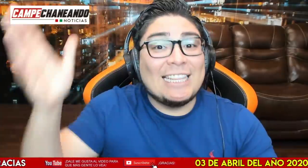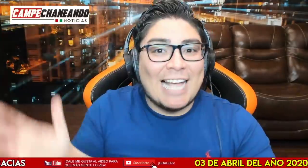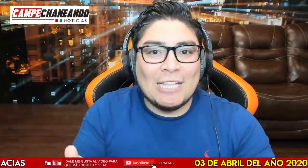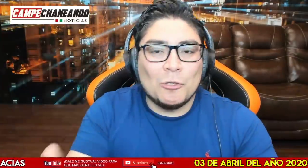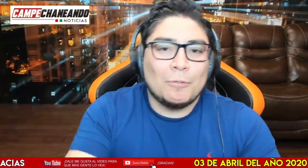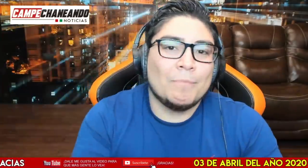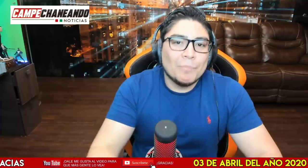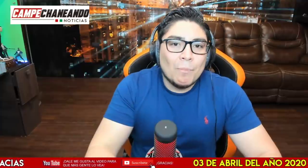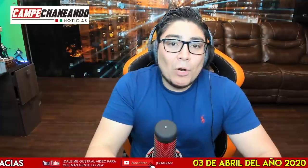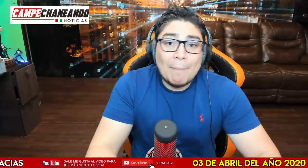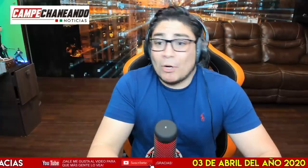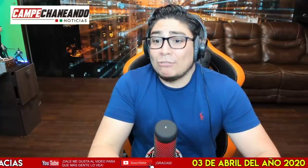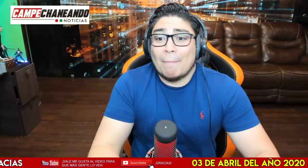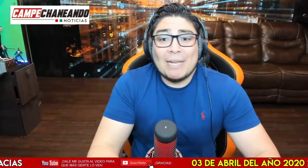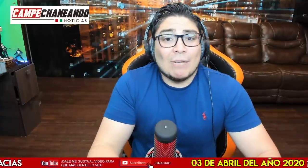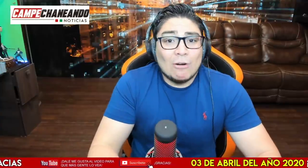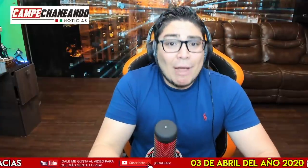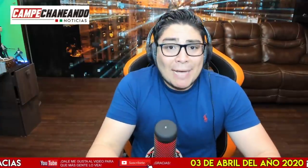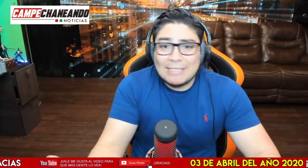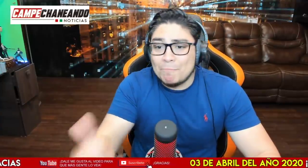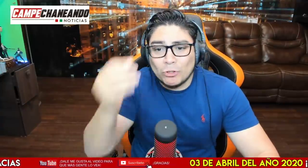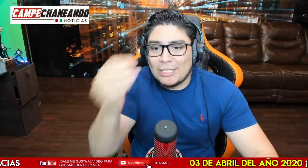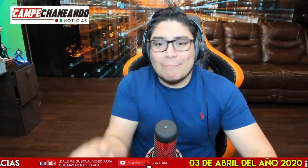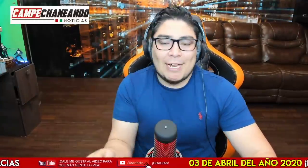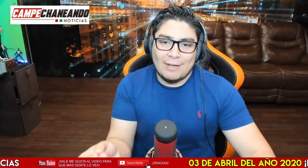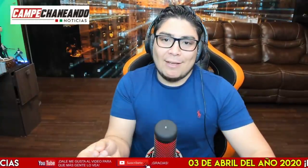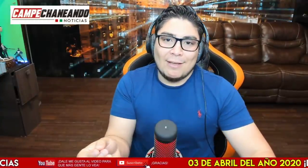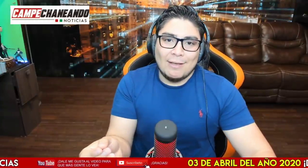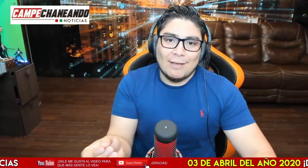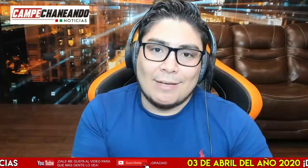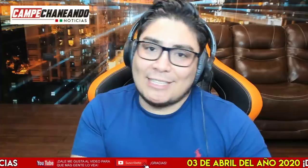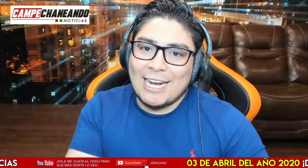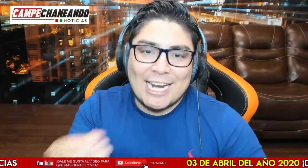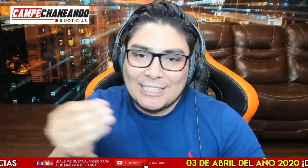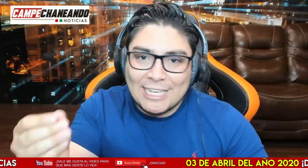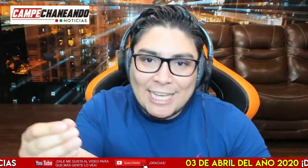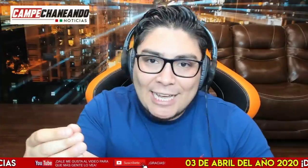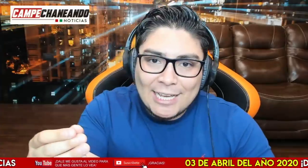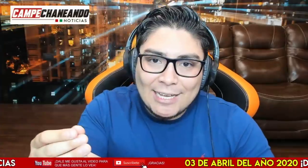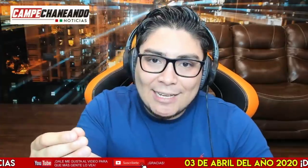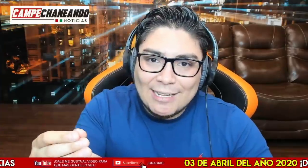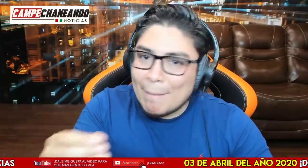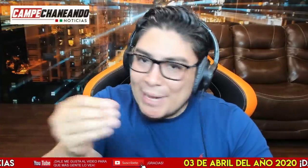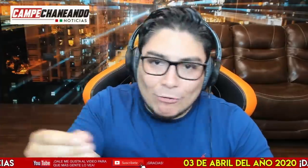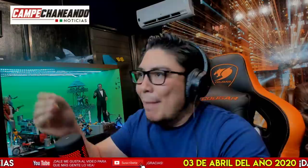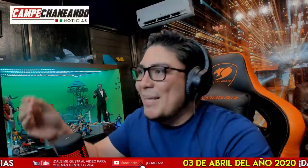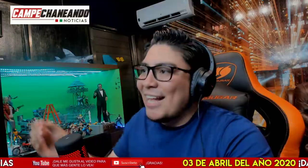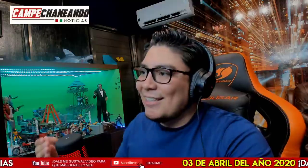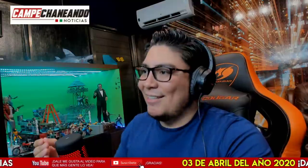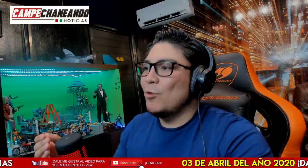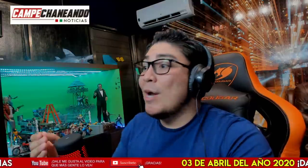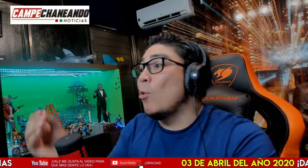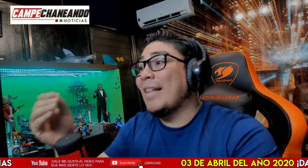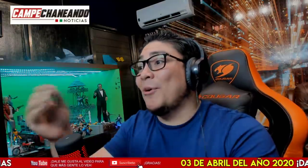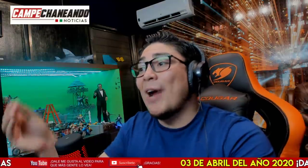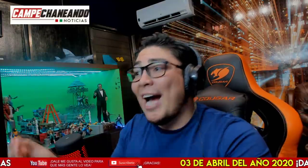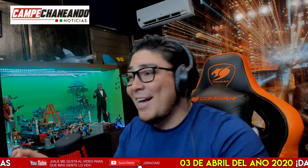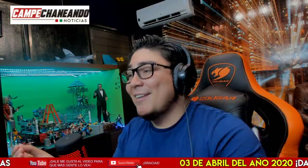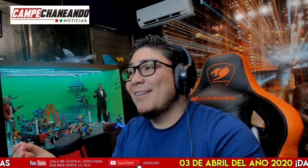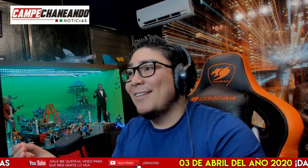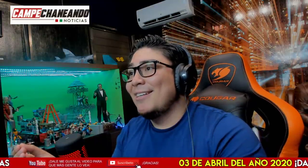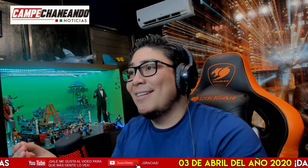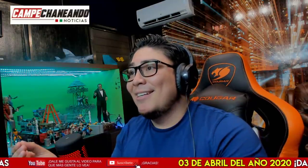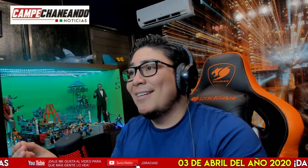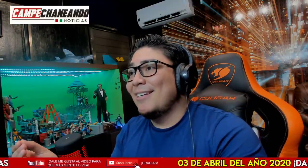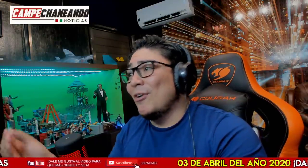gritando porque porque es una película nueva es imposible que salga en hd la película pirata o en 4k